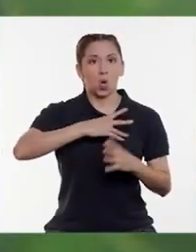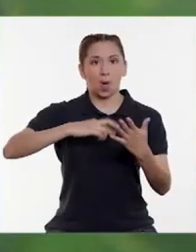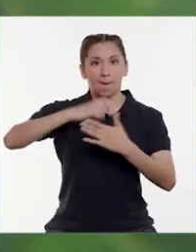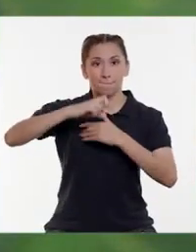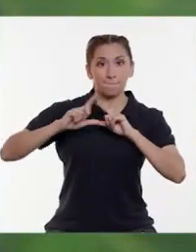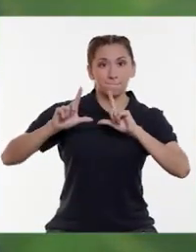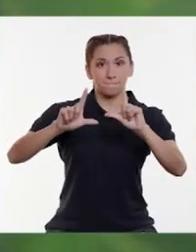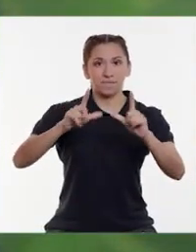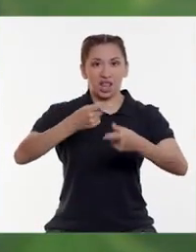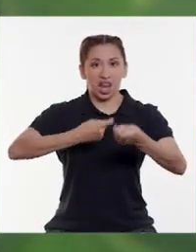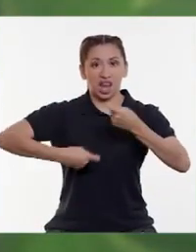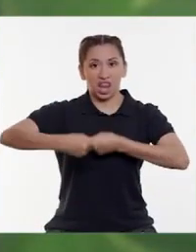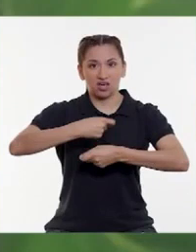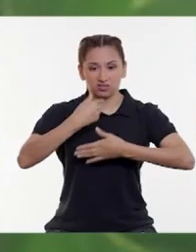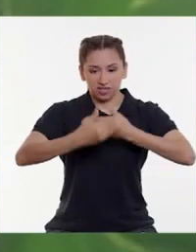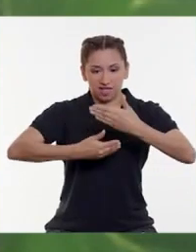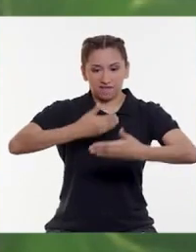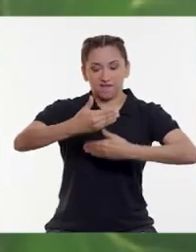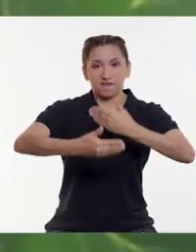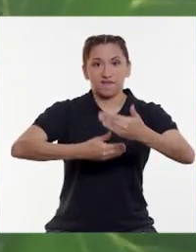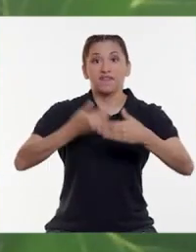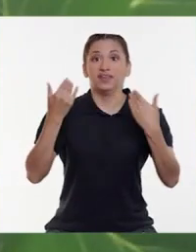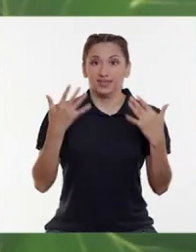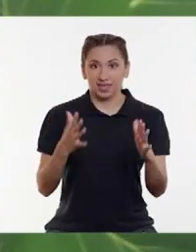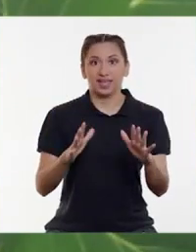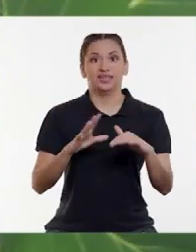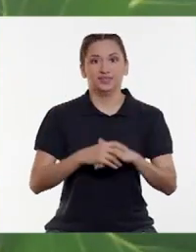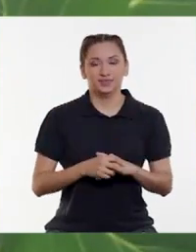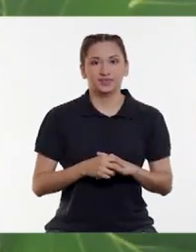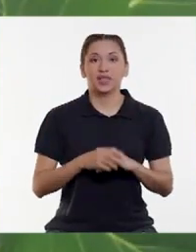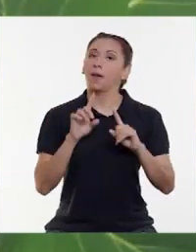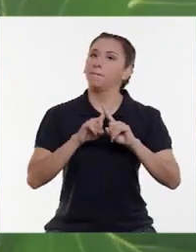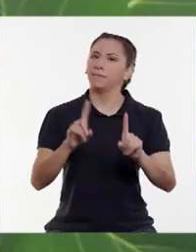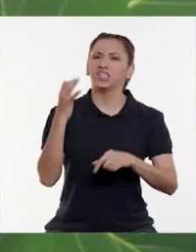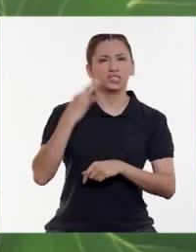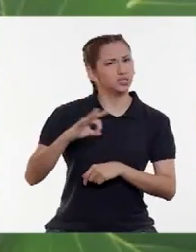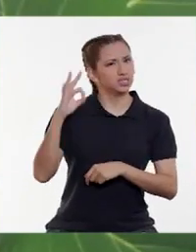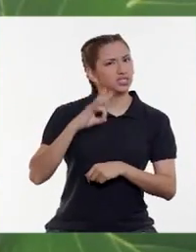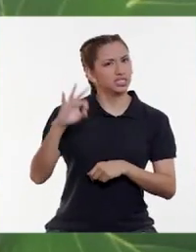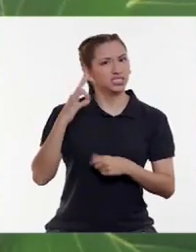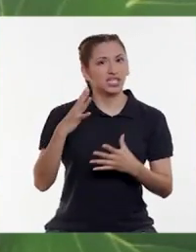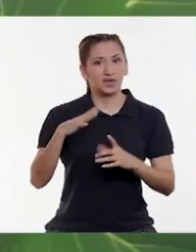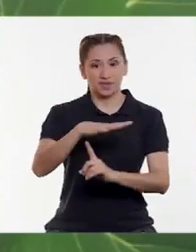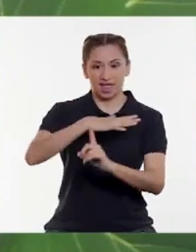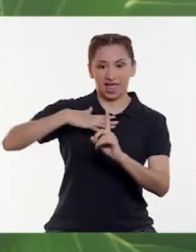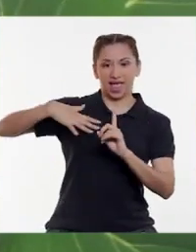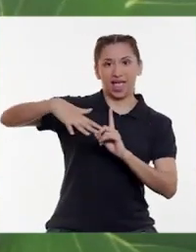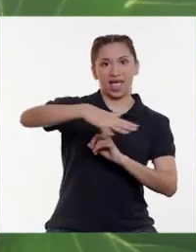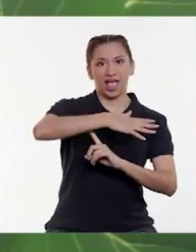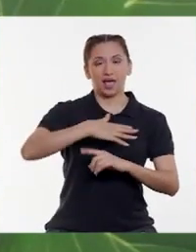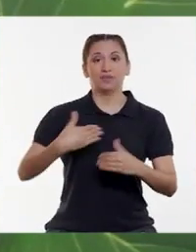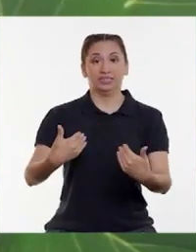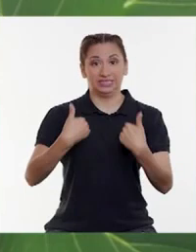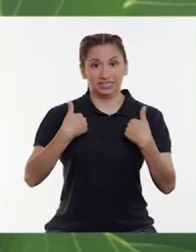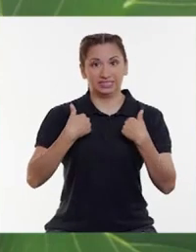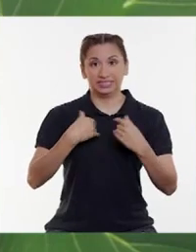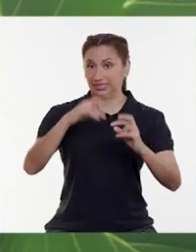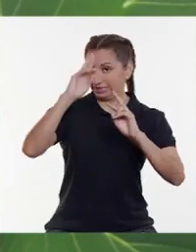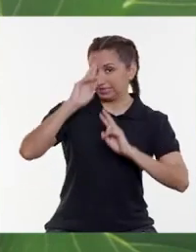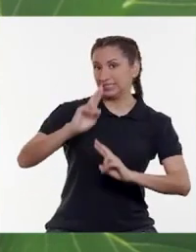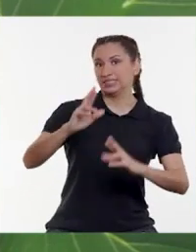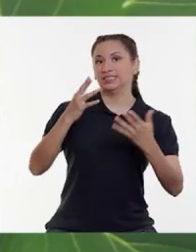Nuestros planes de negocio avanzando están, pero siempre nuestro ambiente